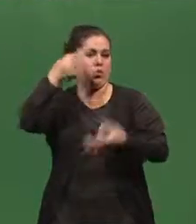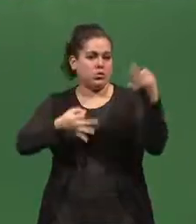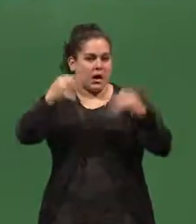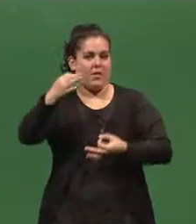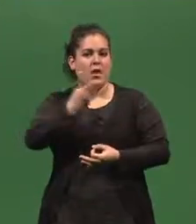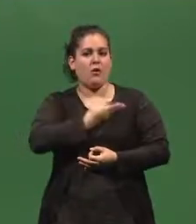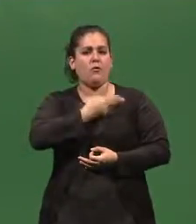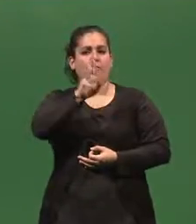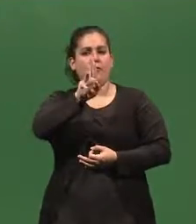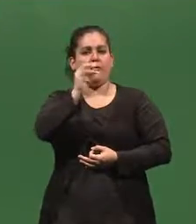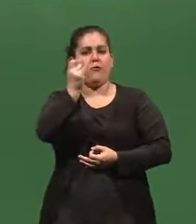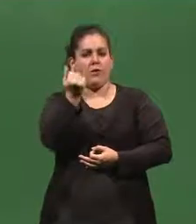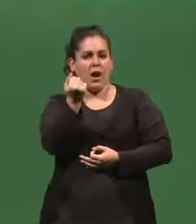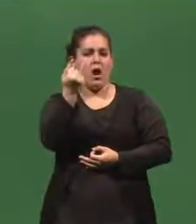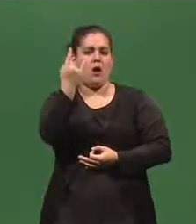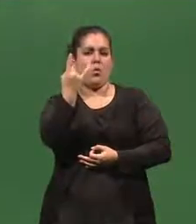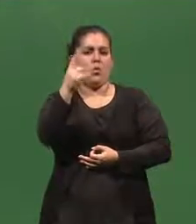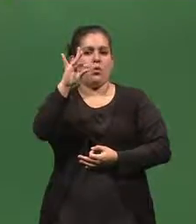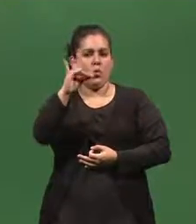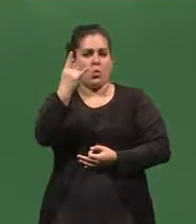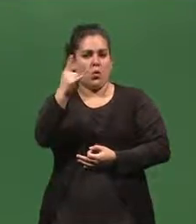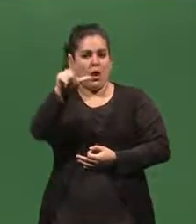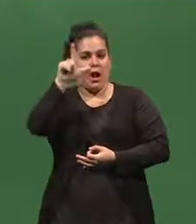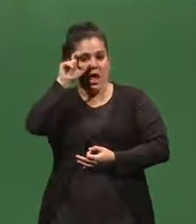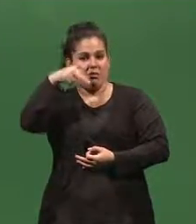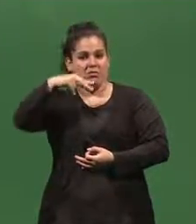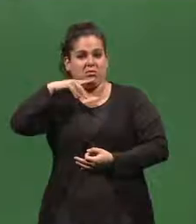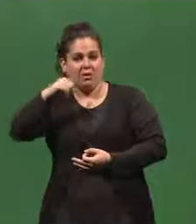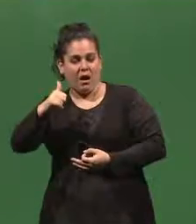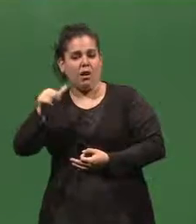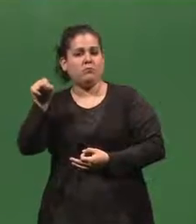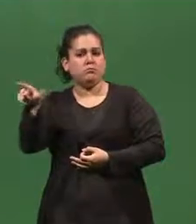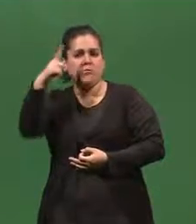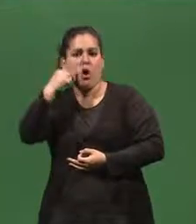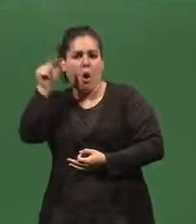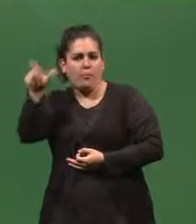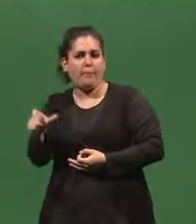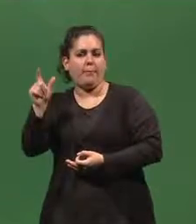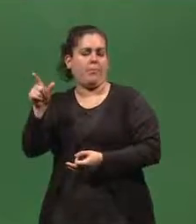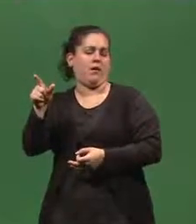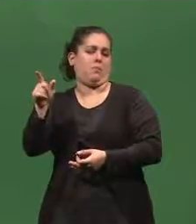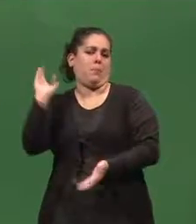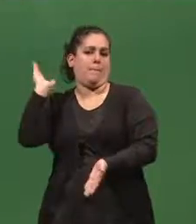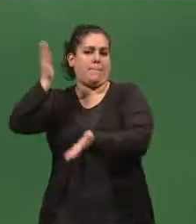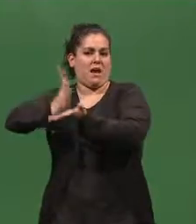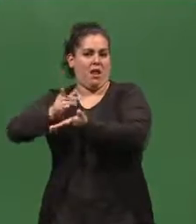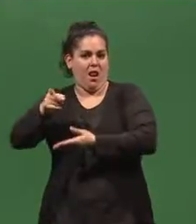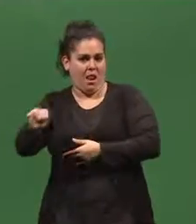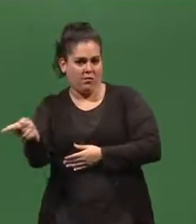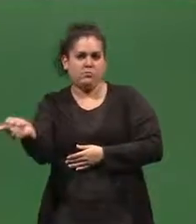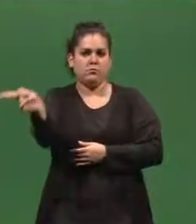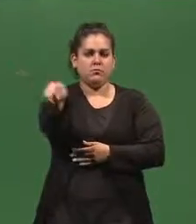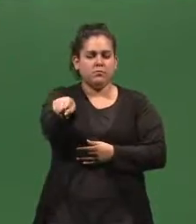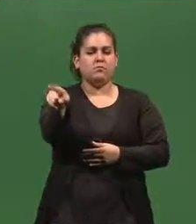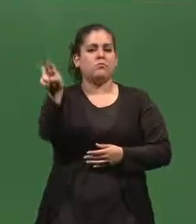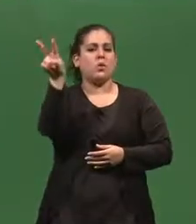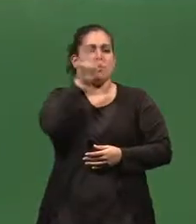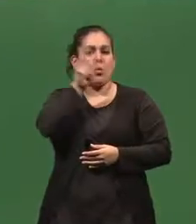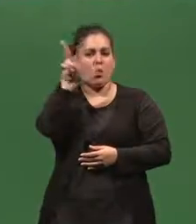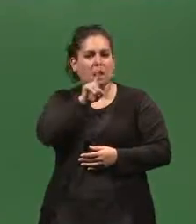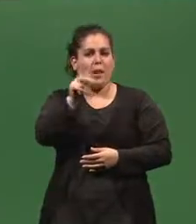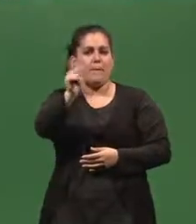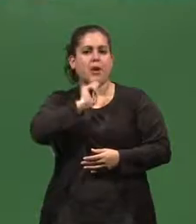es Federico Morgenstern, es penalista. Muy bienvenido. Y la periodista Amanda Alba, bienvenida periodista.